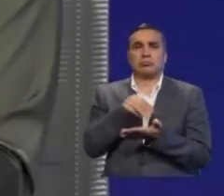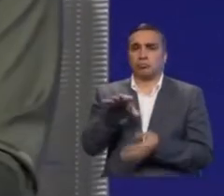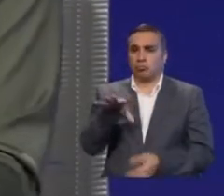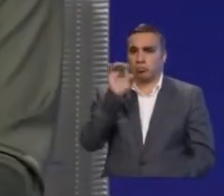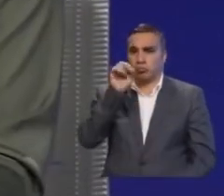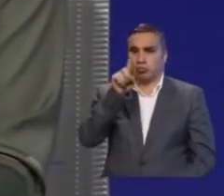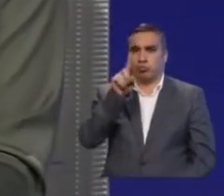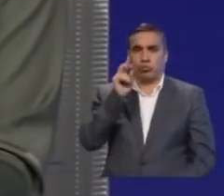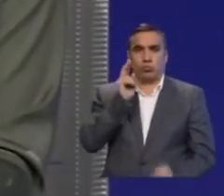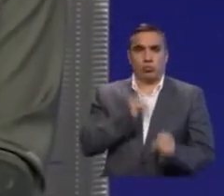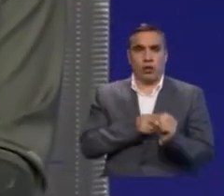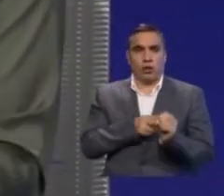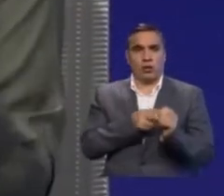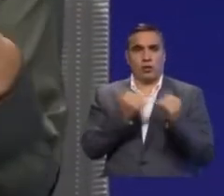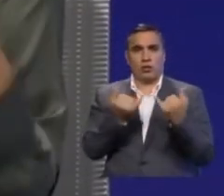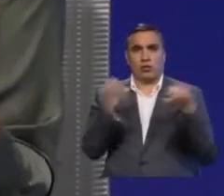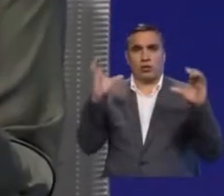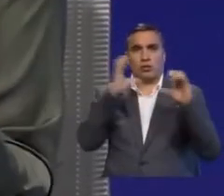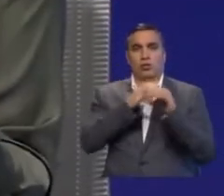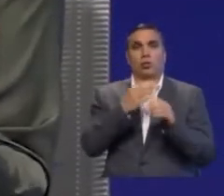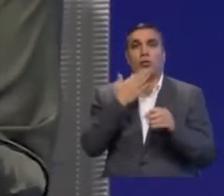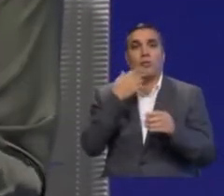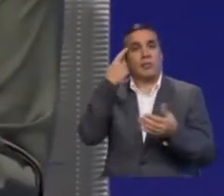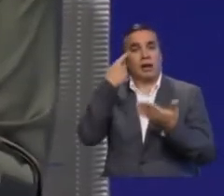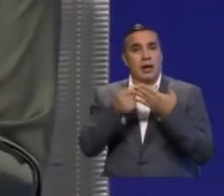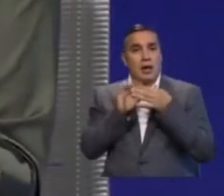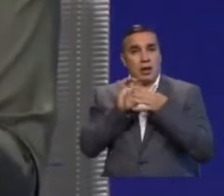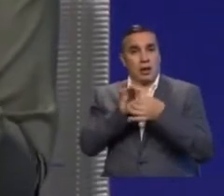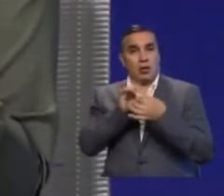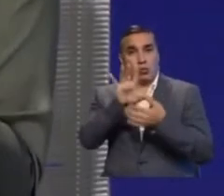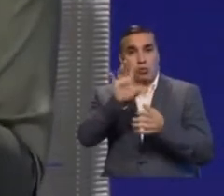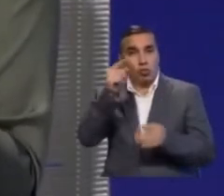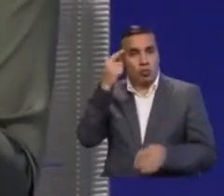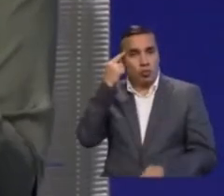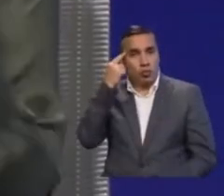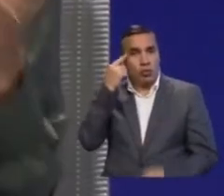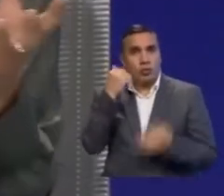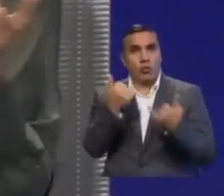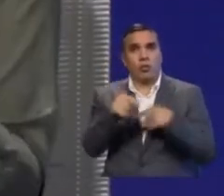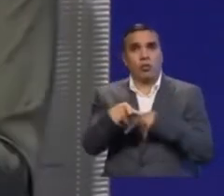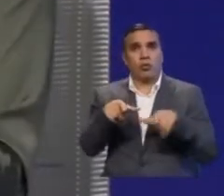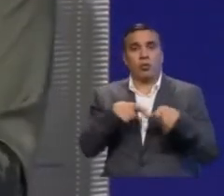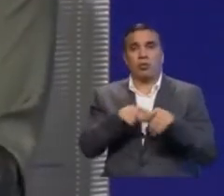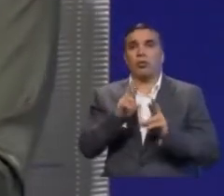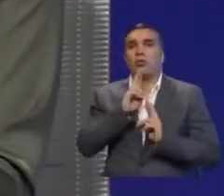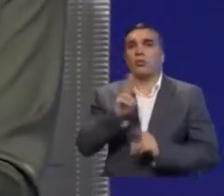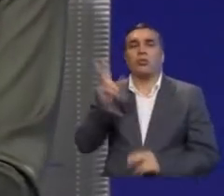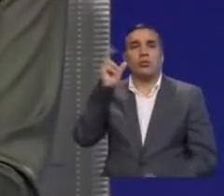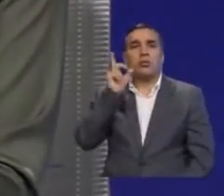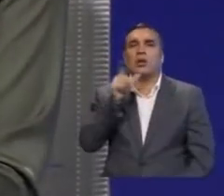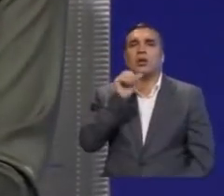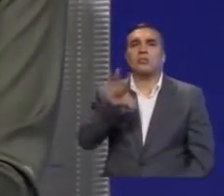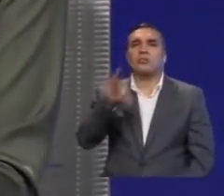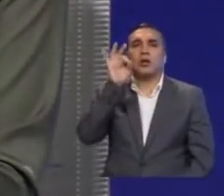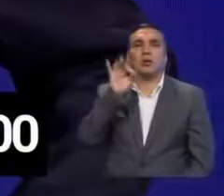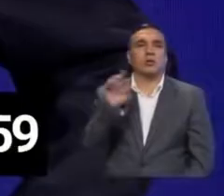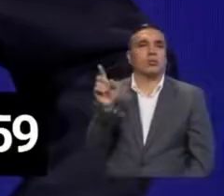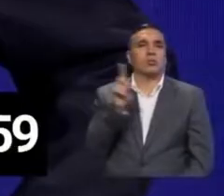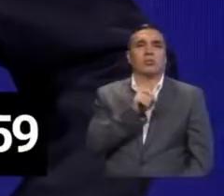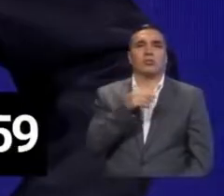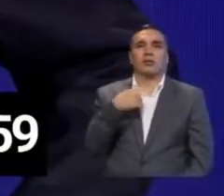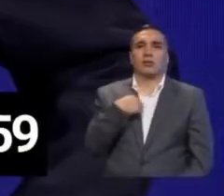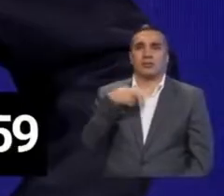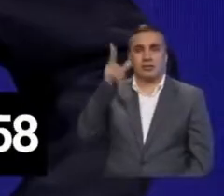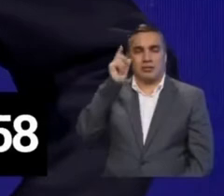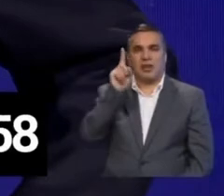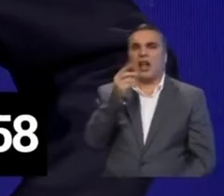uno de los participantes de esta noche como colaborador en su gobierno, en esta área, de las respuestas que ha escuchado, ¿a quién escogería? No, yo creo que